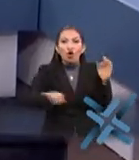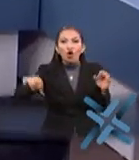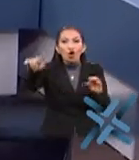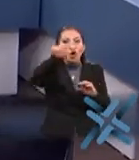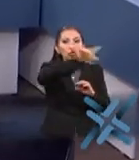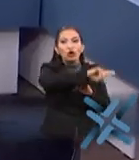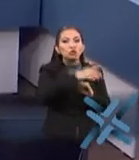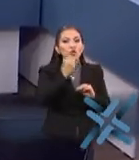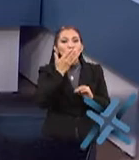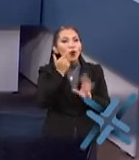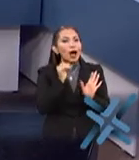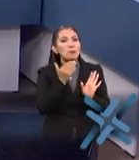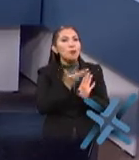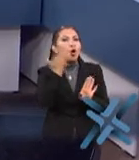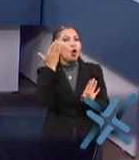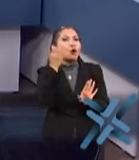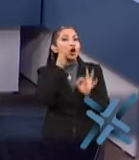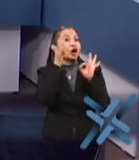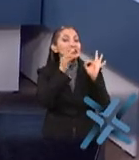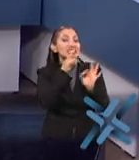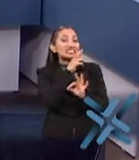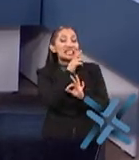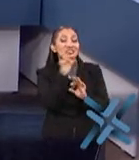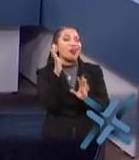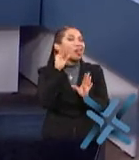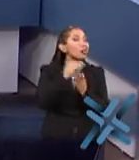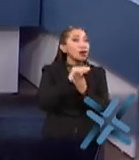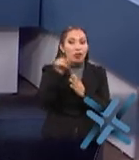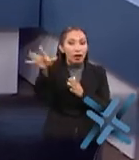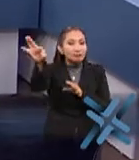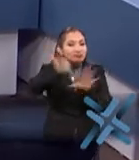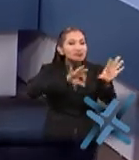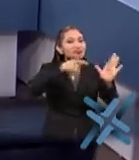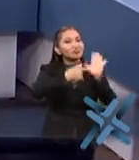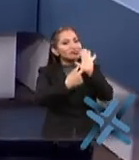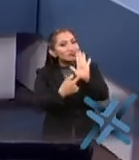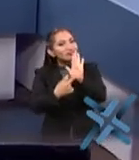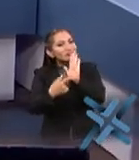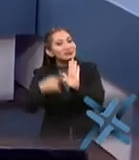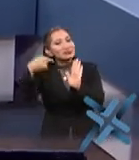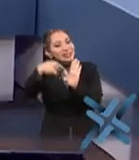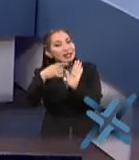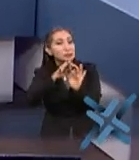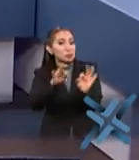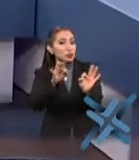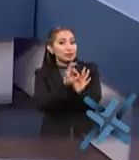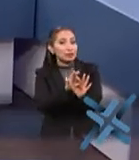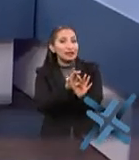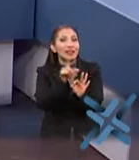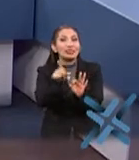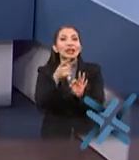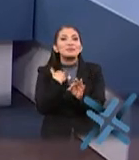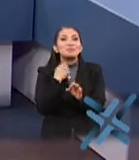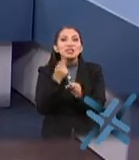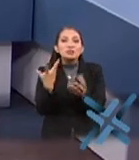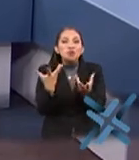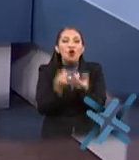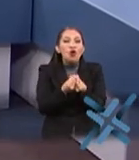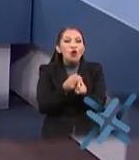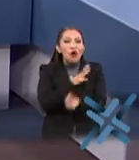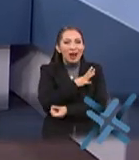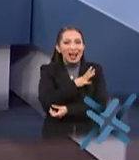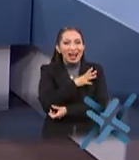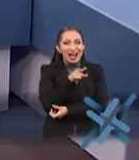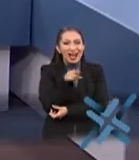normalmente no está mucho en las noticias. Nosotros damos ese aspecto también porque es muy importante y forma parte